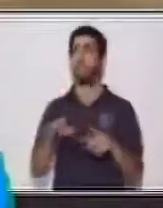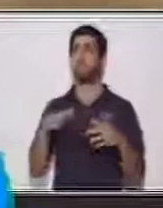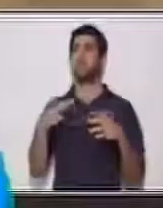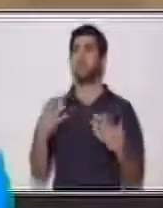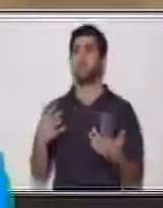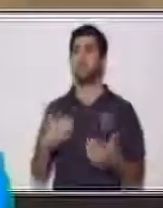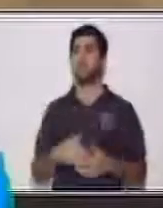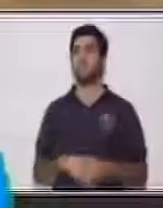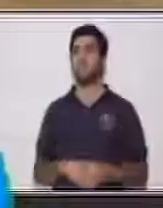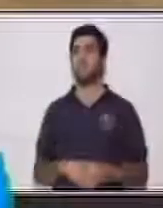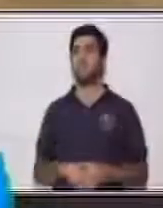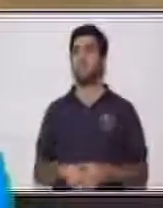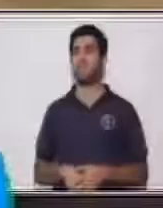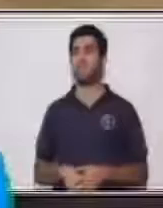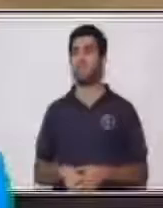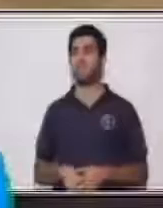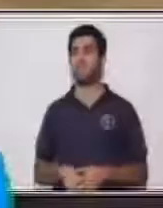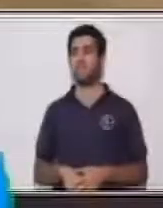primera sección